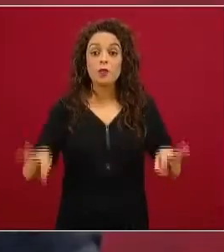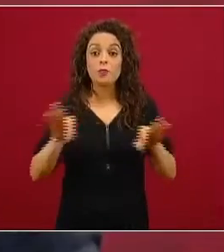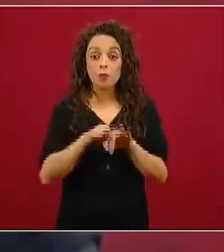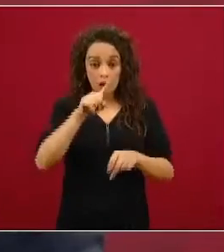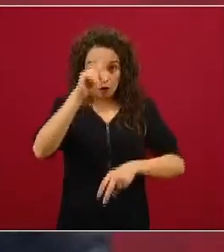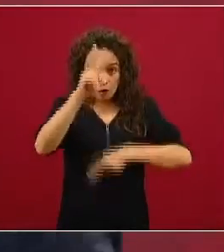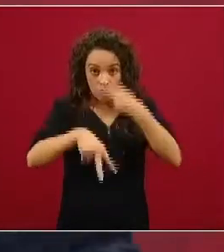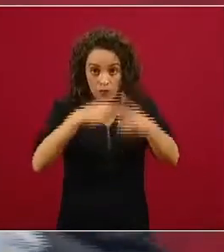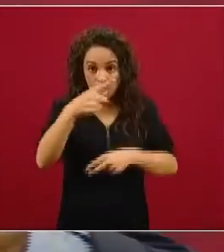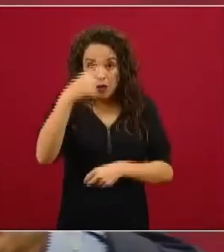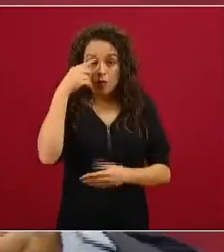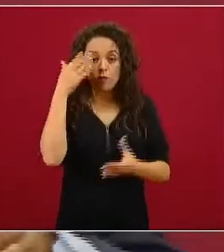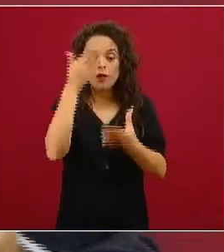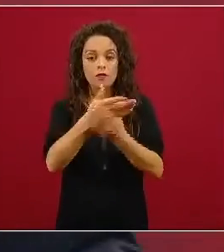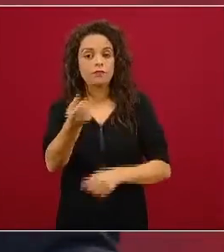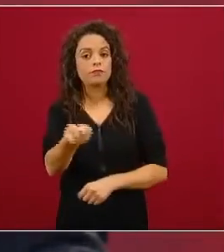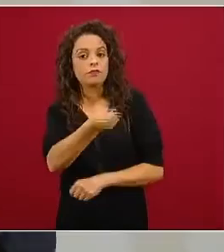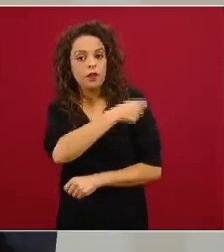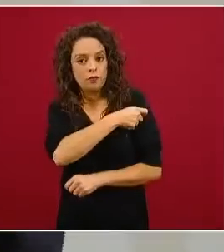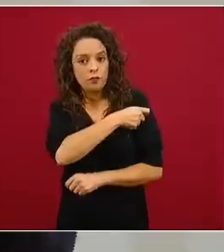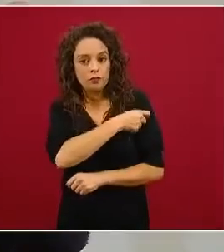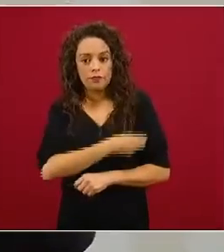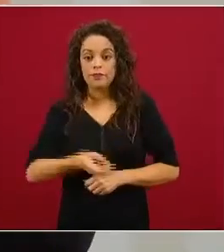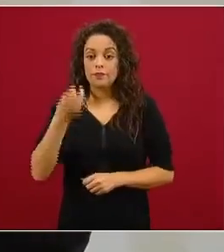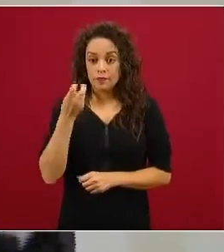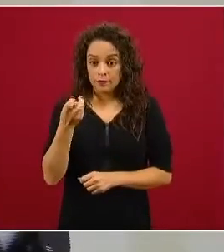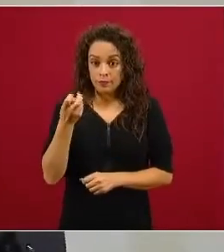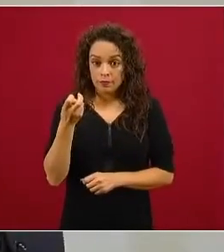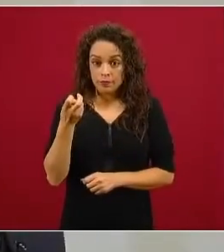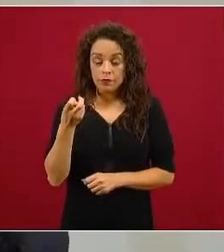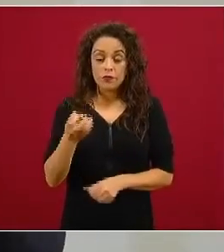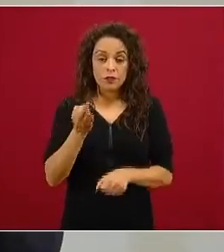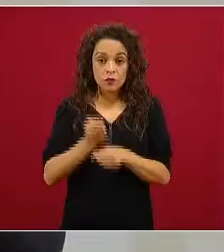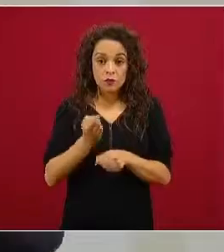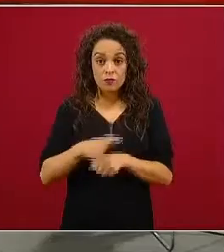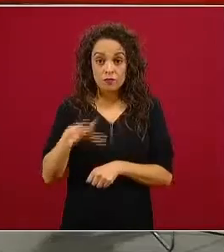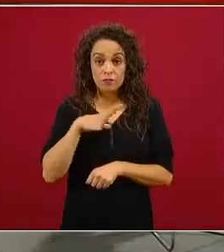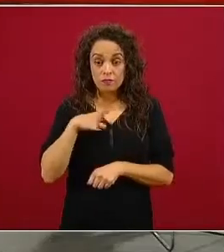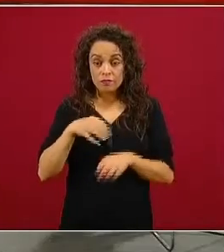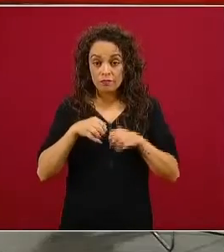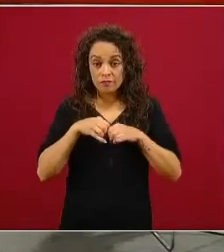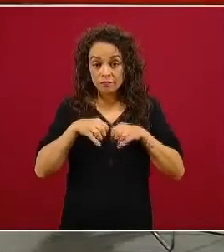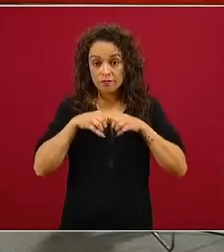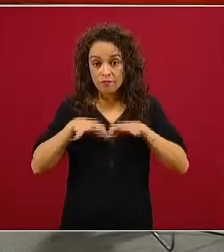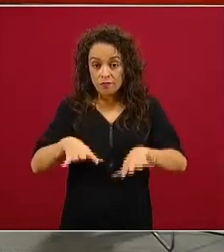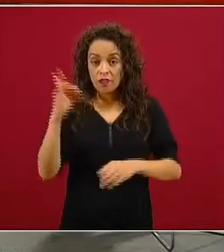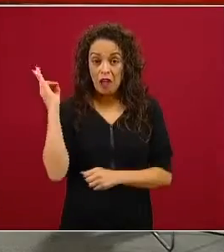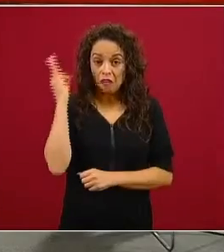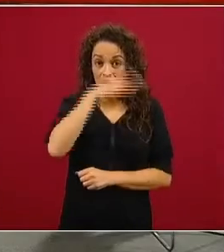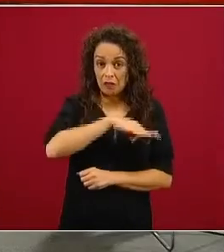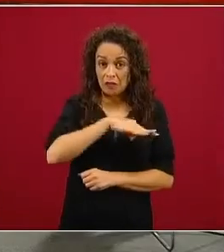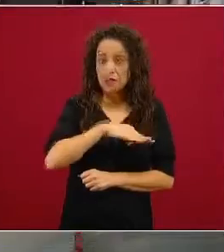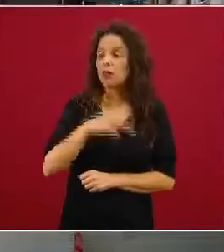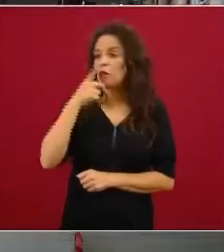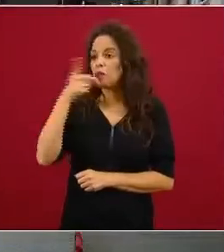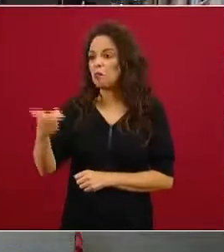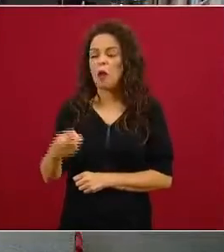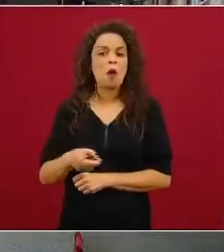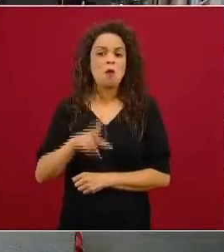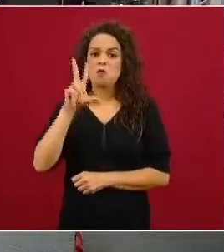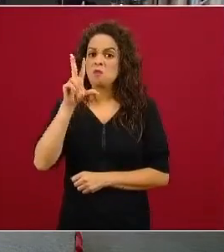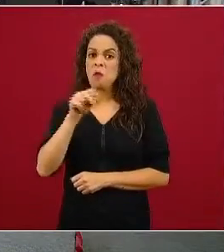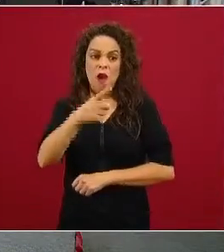la próxima fase, que será cuando las vacunas estarán disponibles. En algún momento, esperamos lo más temprano